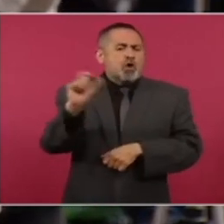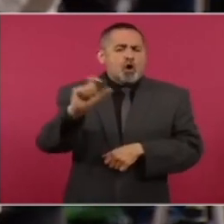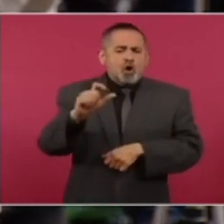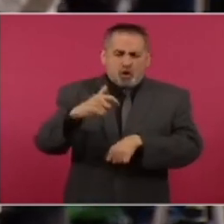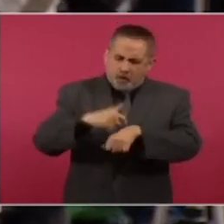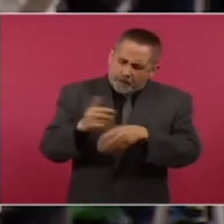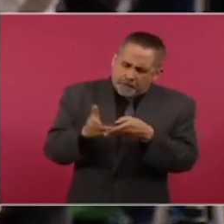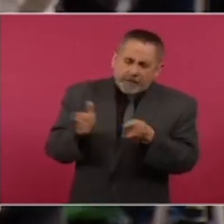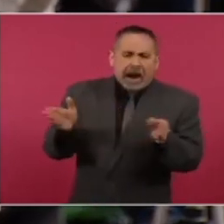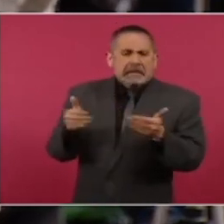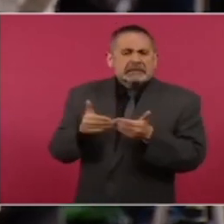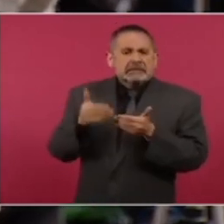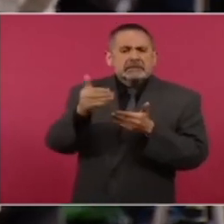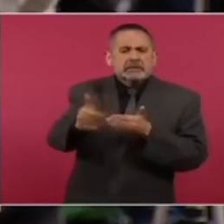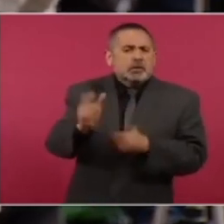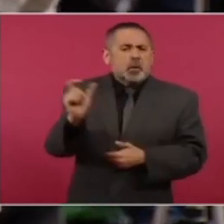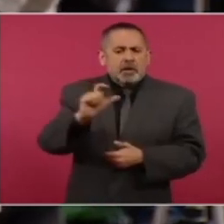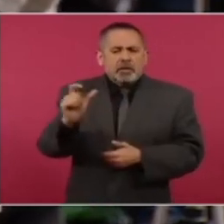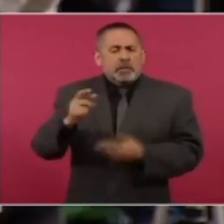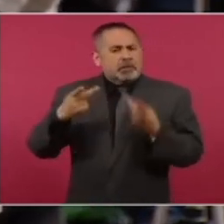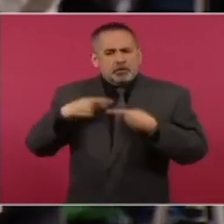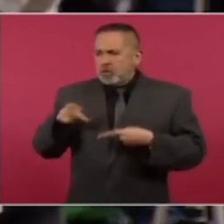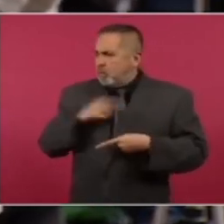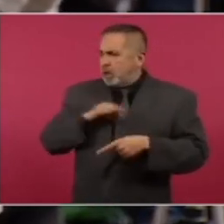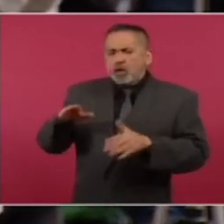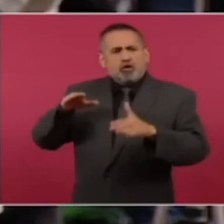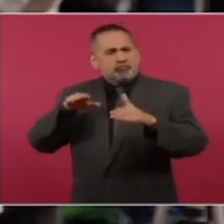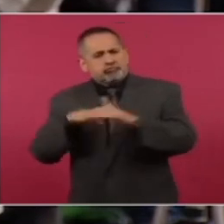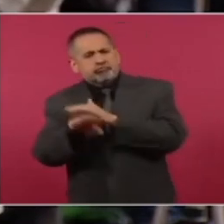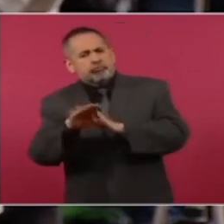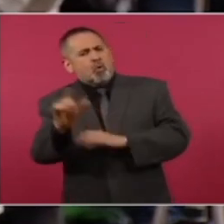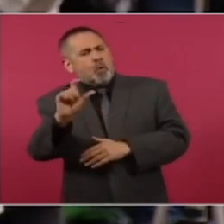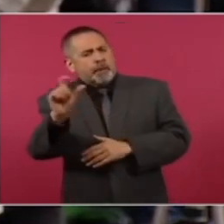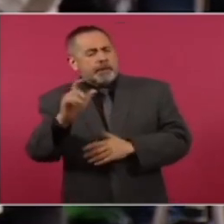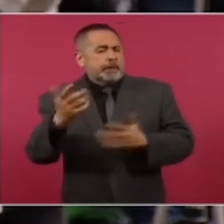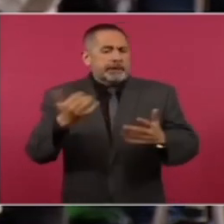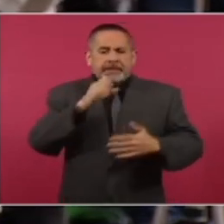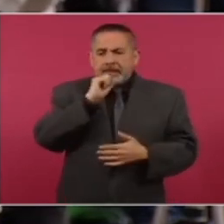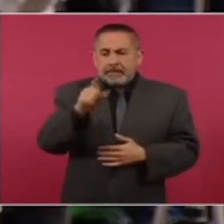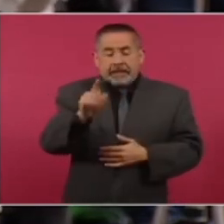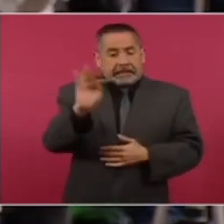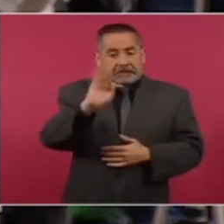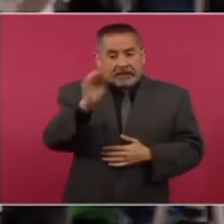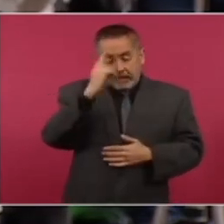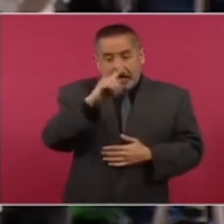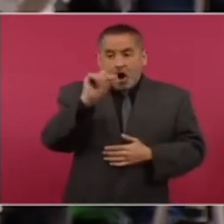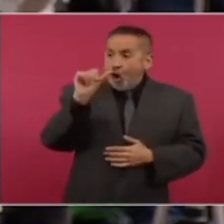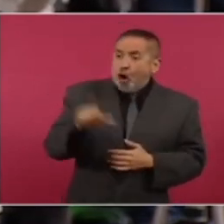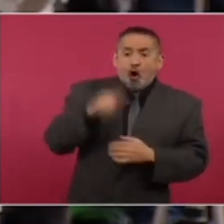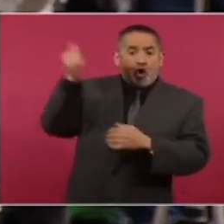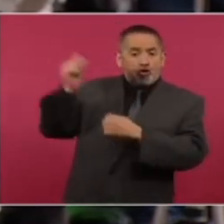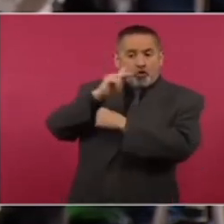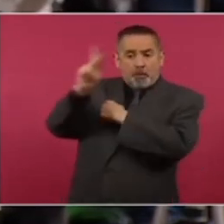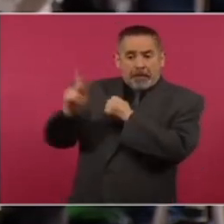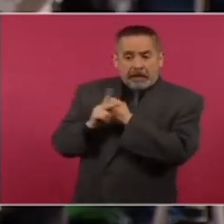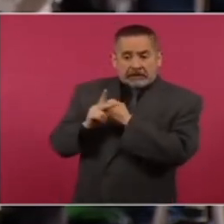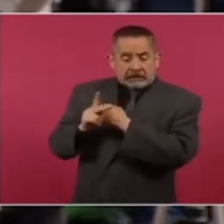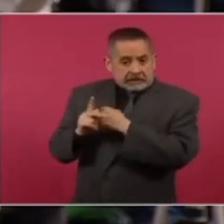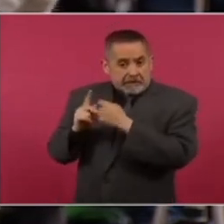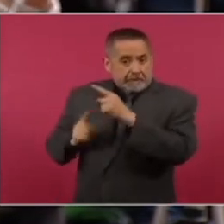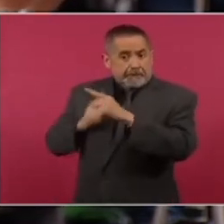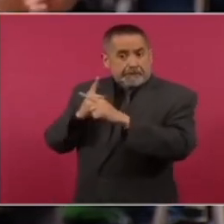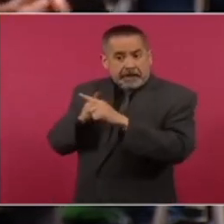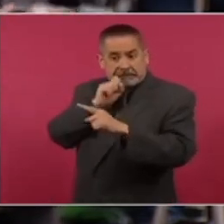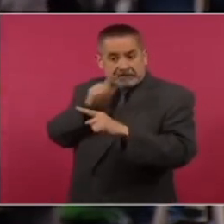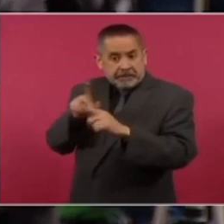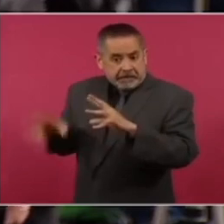el número de personas que puedan recibir? Si esto también se podría para algunas otras naciones, si se podrían sumar,